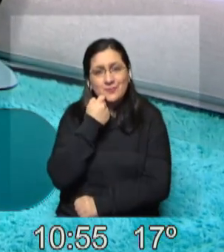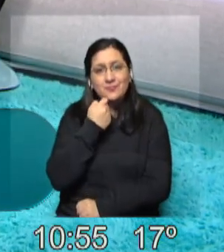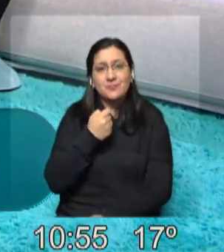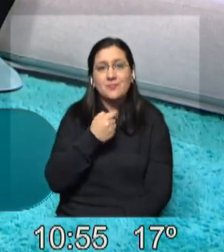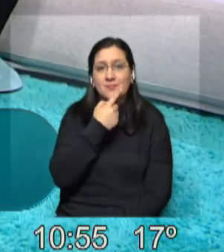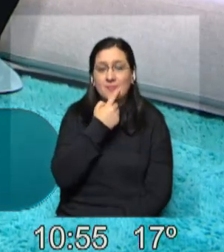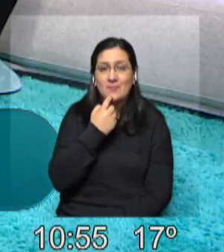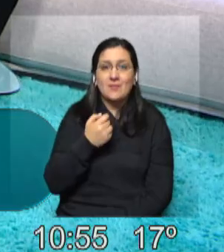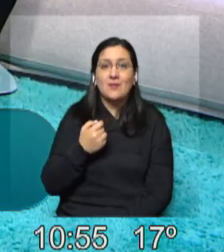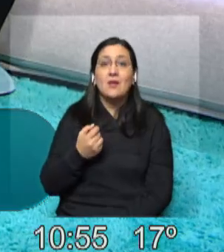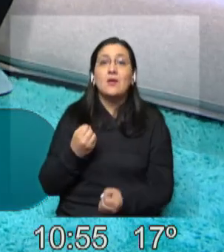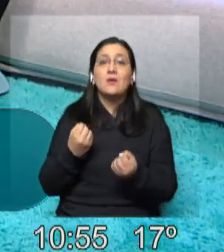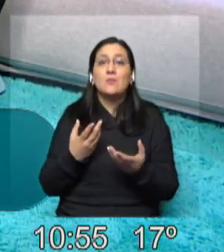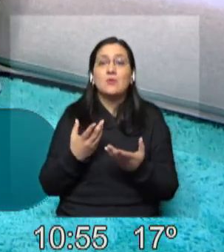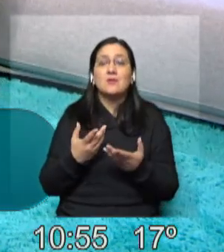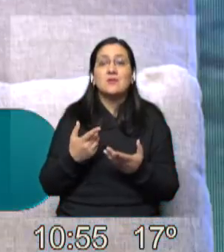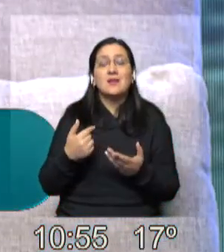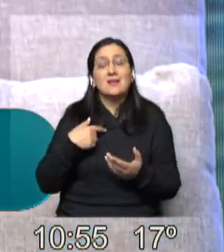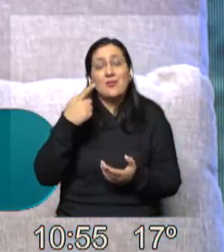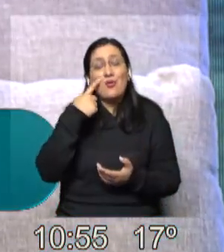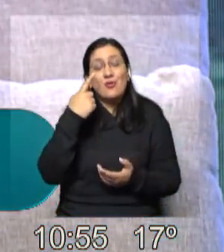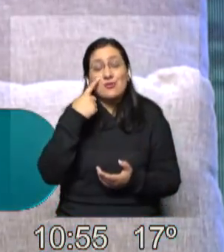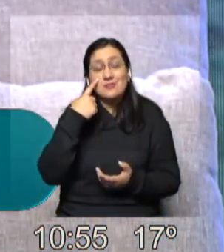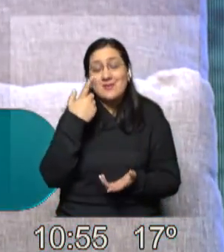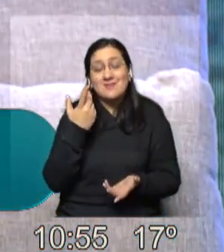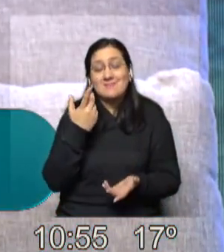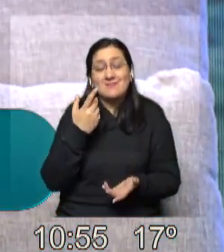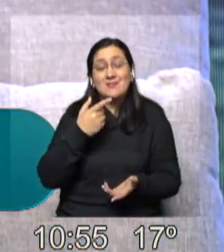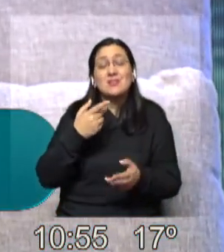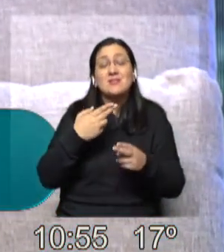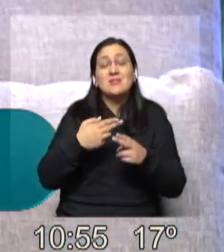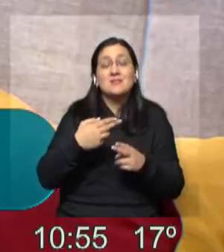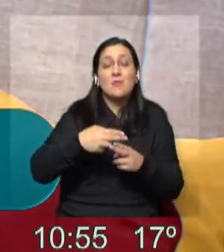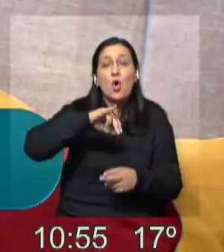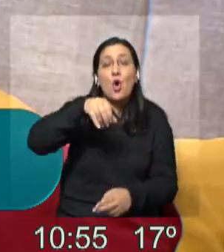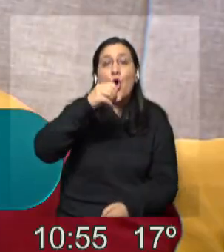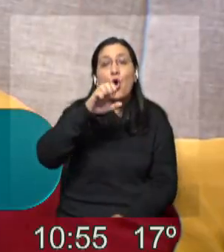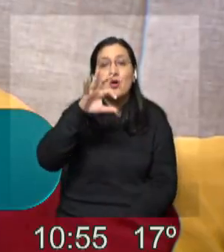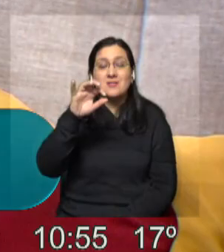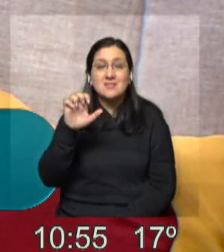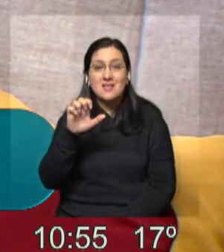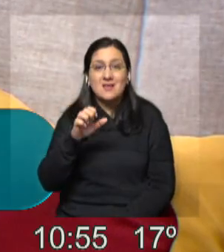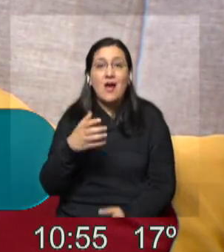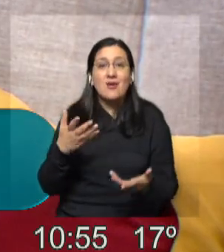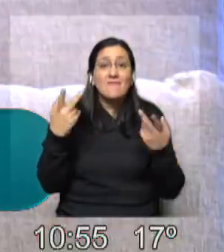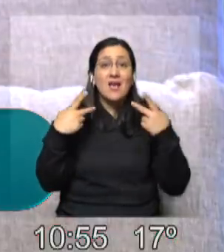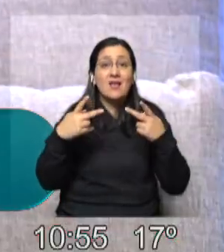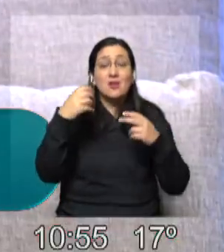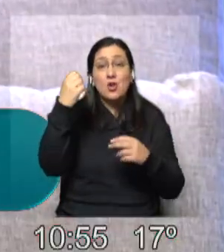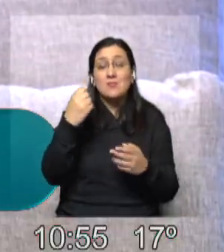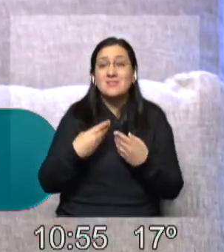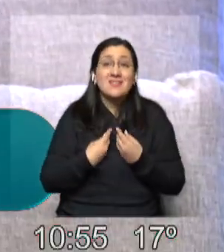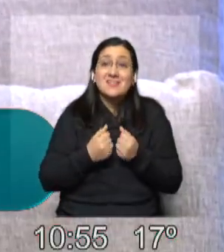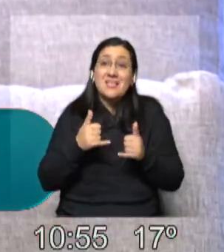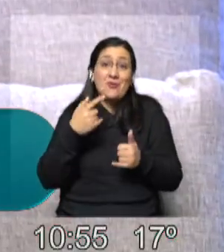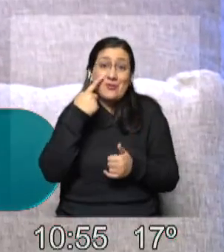Sí. Uno siente que te conoce a partir de lo que fue esta movida, esta jornada de ómnibus y de viaje con JP. Uno siente que